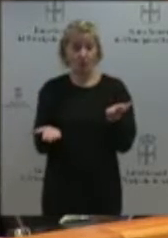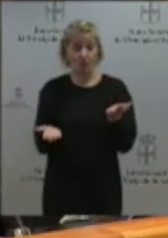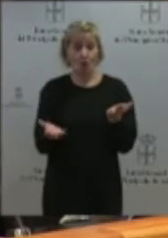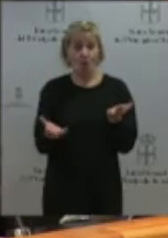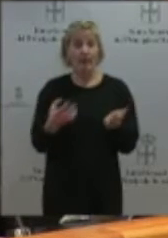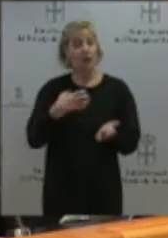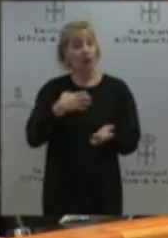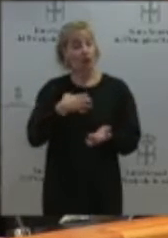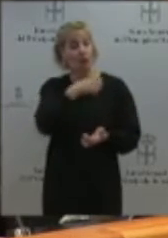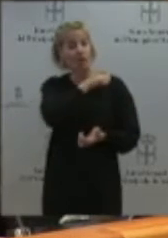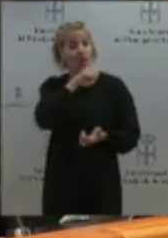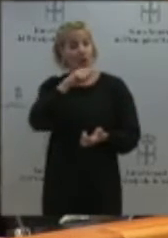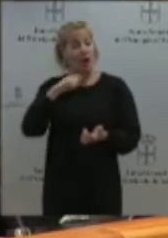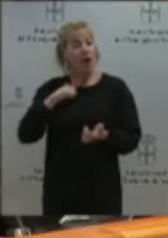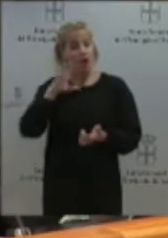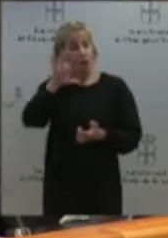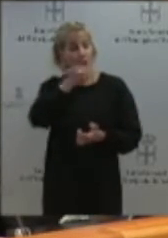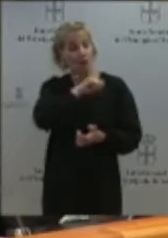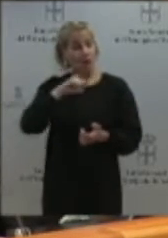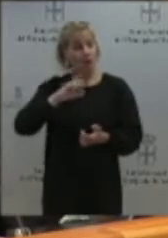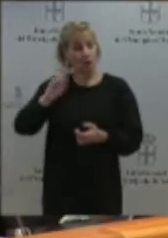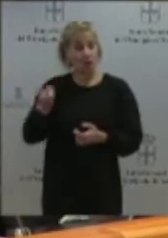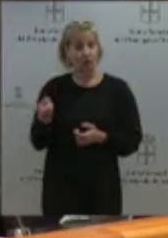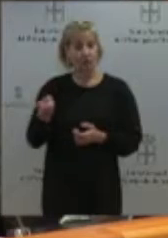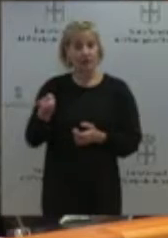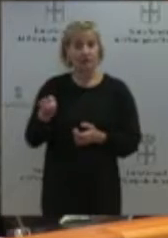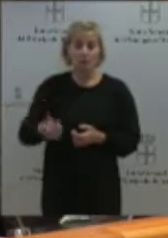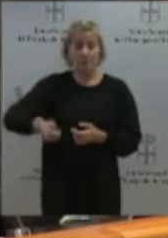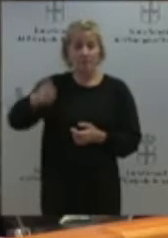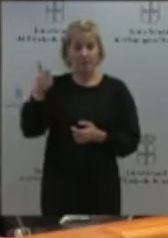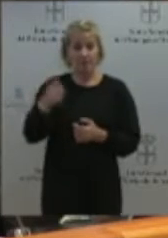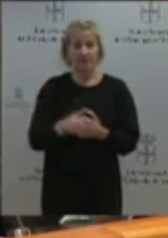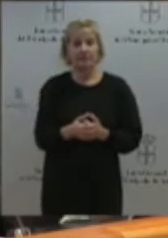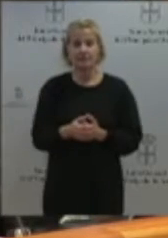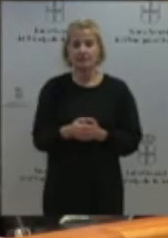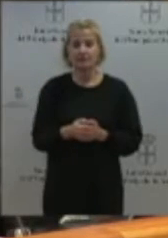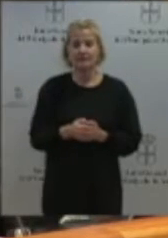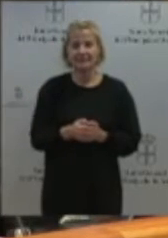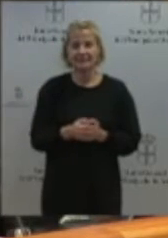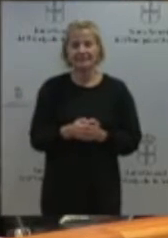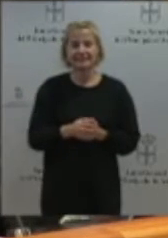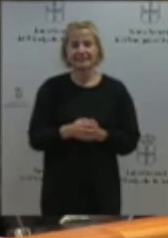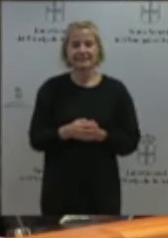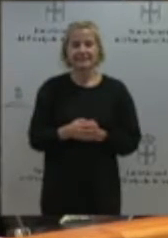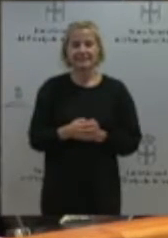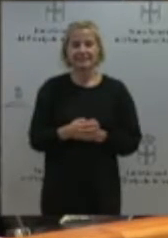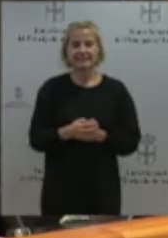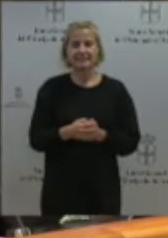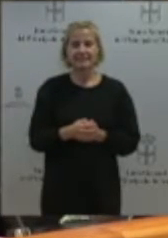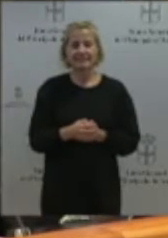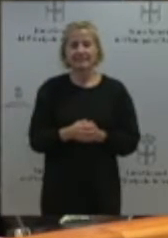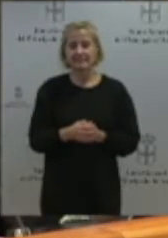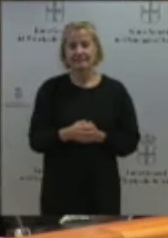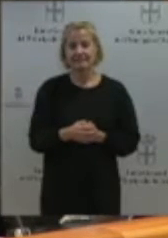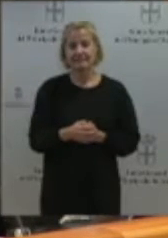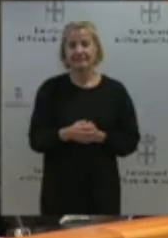8.500 de los 13.000 profesores de la educación, ¿no? Con lo cual, una situación de mayor